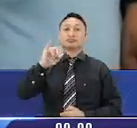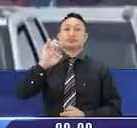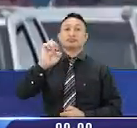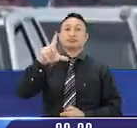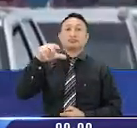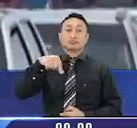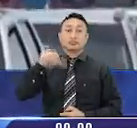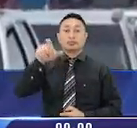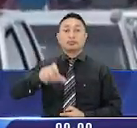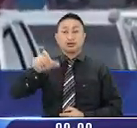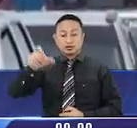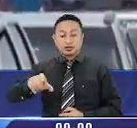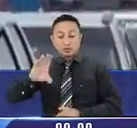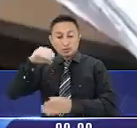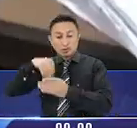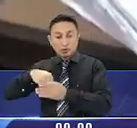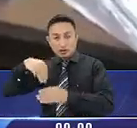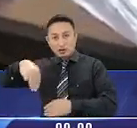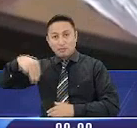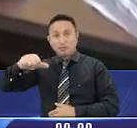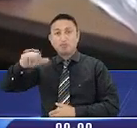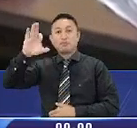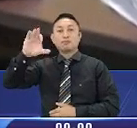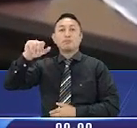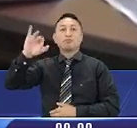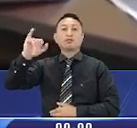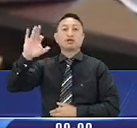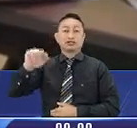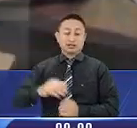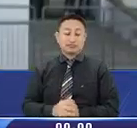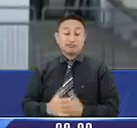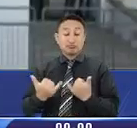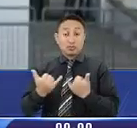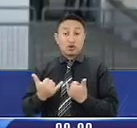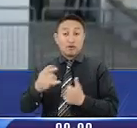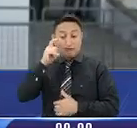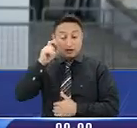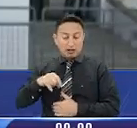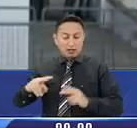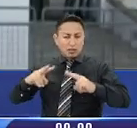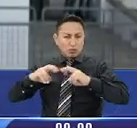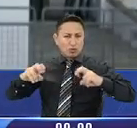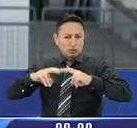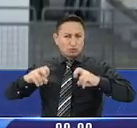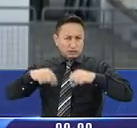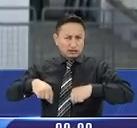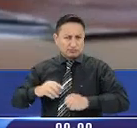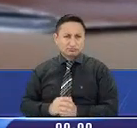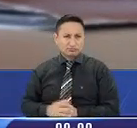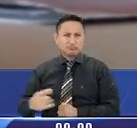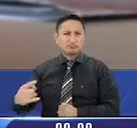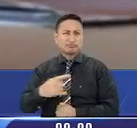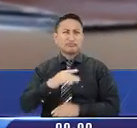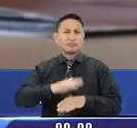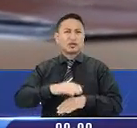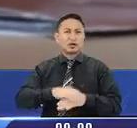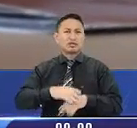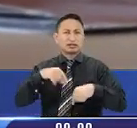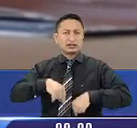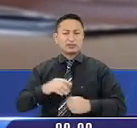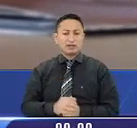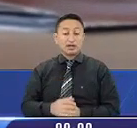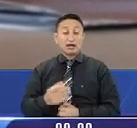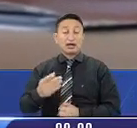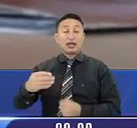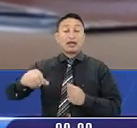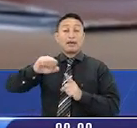de involucrados en el caso Metástasis, proceso que investiga la Fiscalía General del Estado por presunta manipulación en